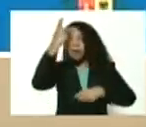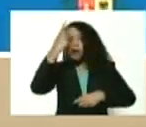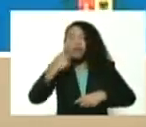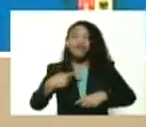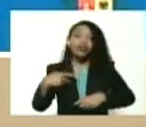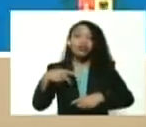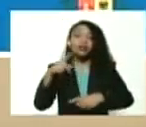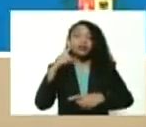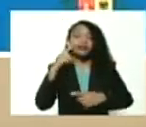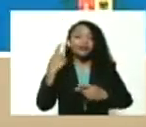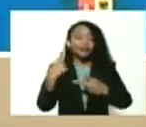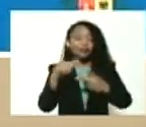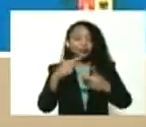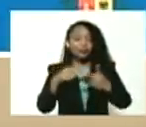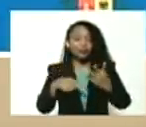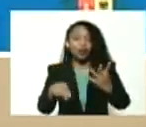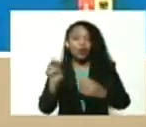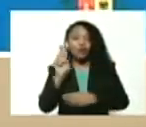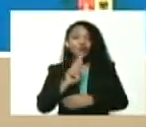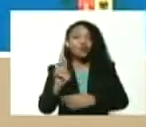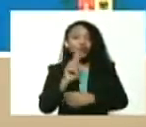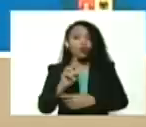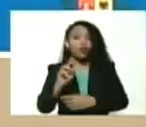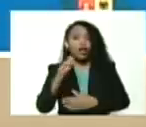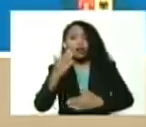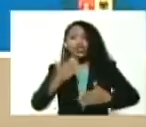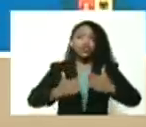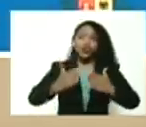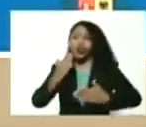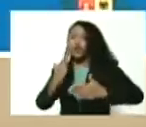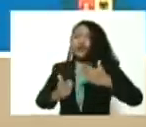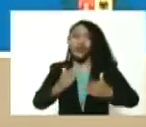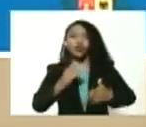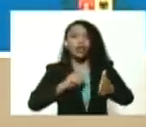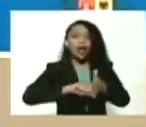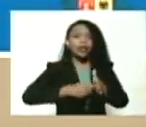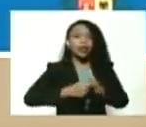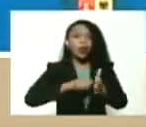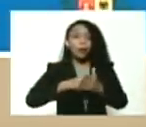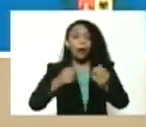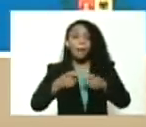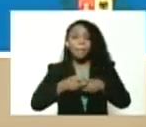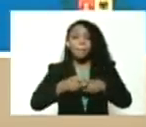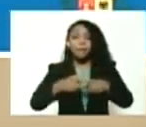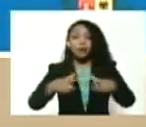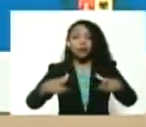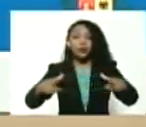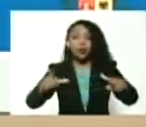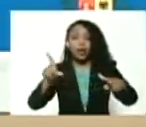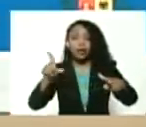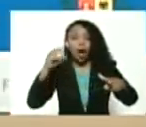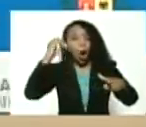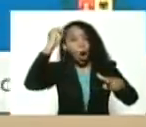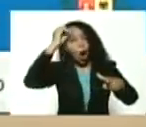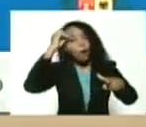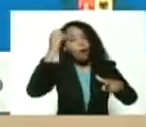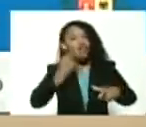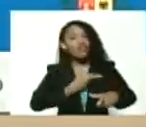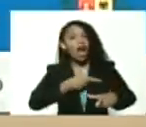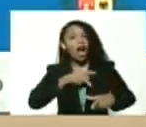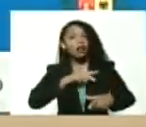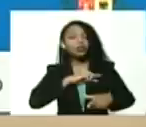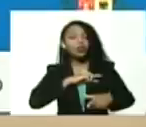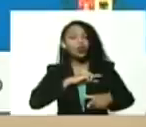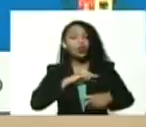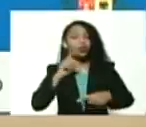bots, es decir, el uso de robots, el uso de la tecnología para amplificar estas opiniones falsas,